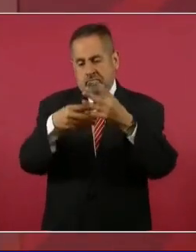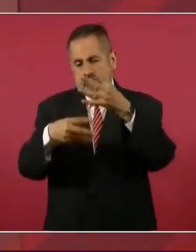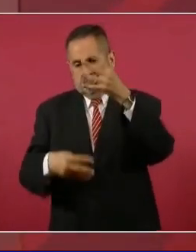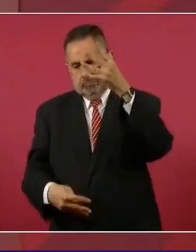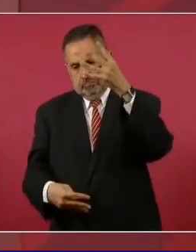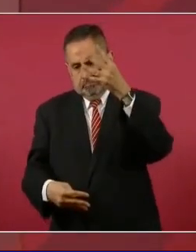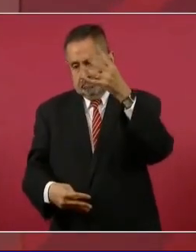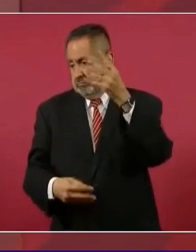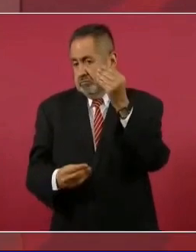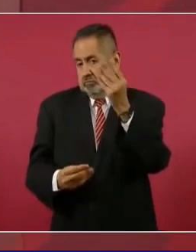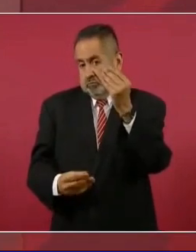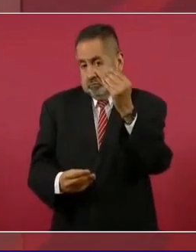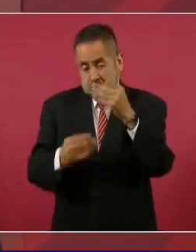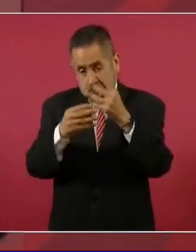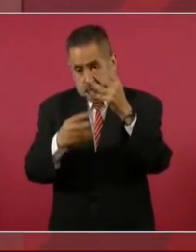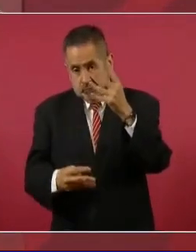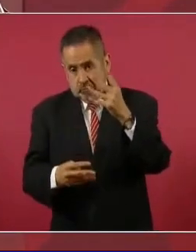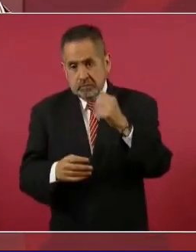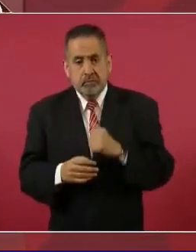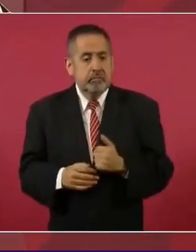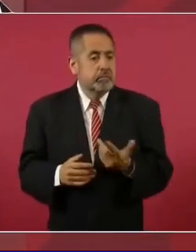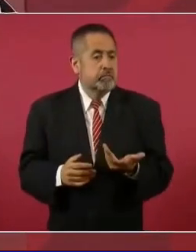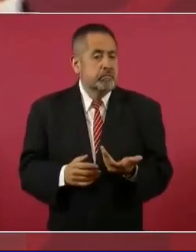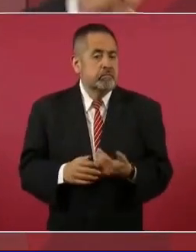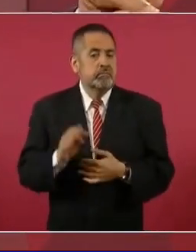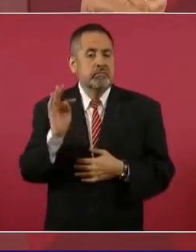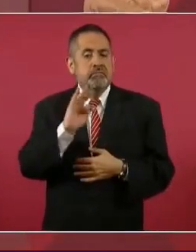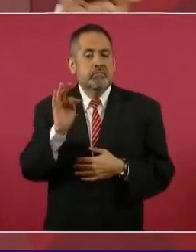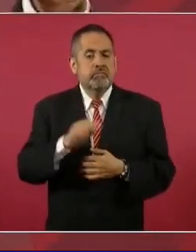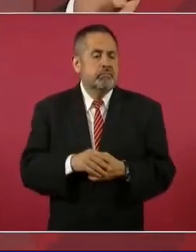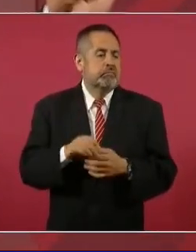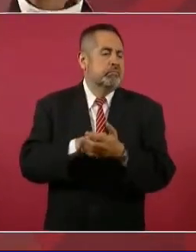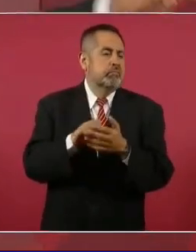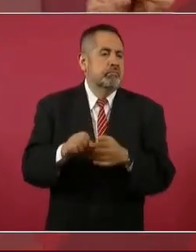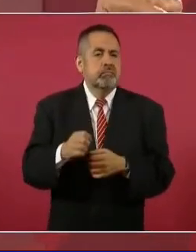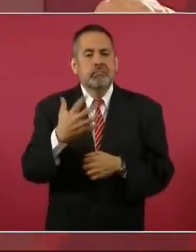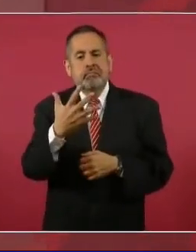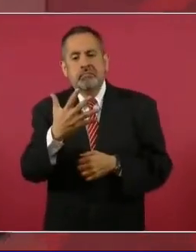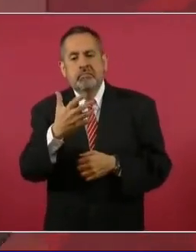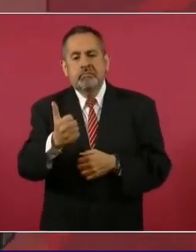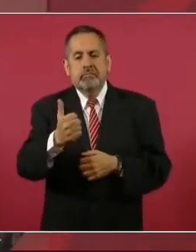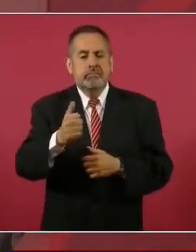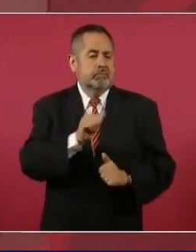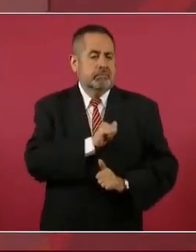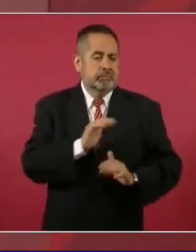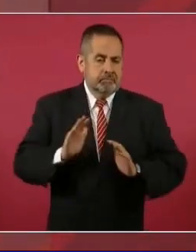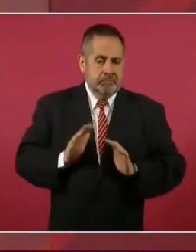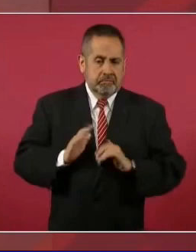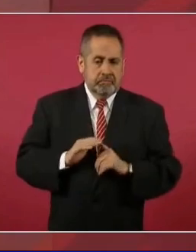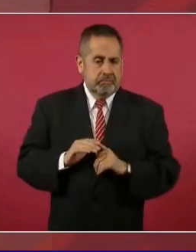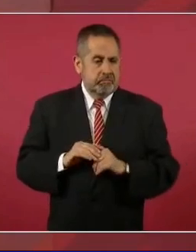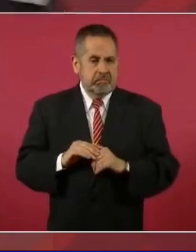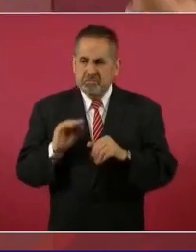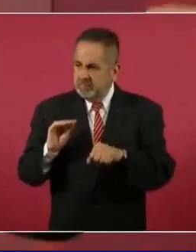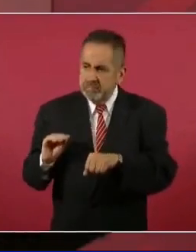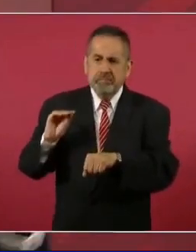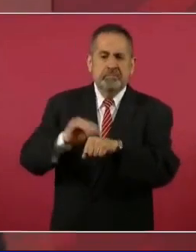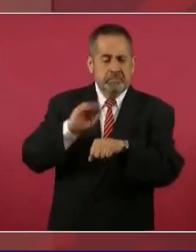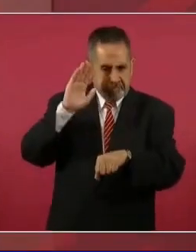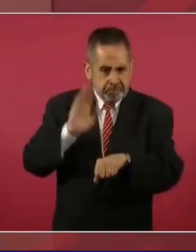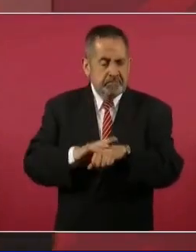pensando que de esa manera, si en vez de que eran 5 o 6 militares, le agregaban 20